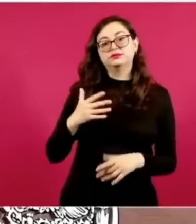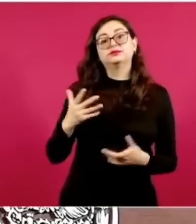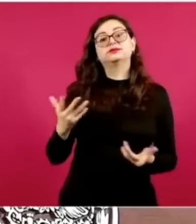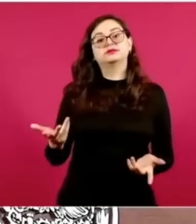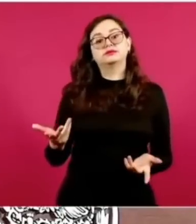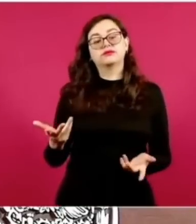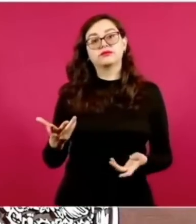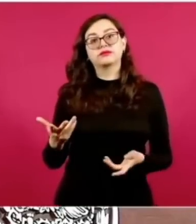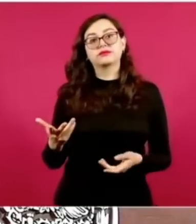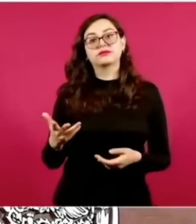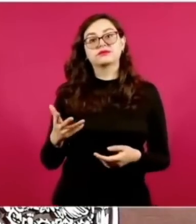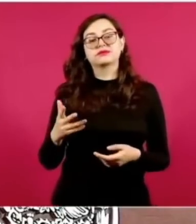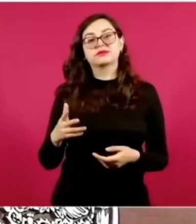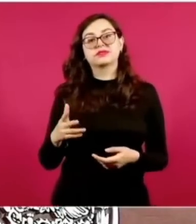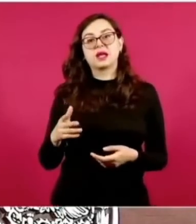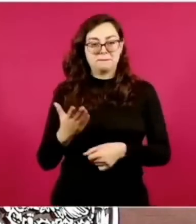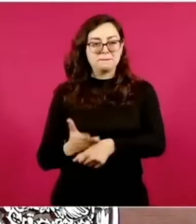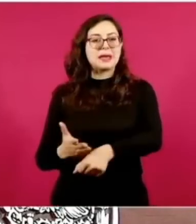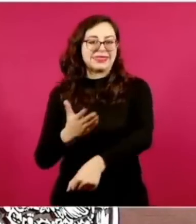que Madero.